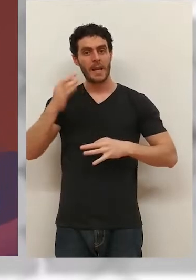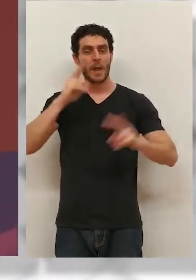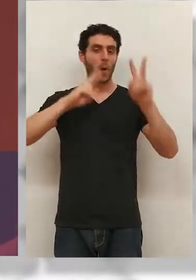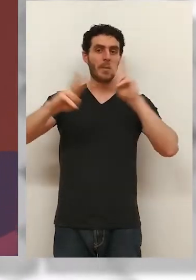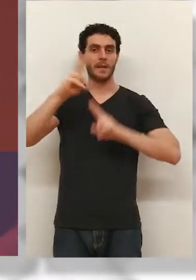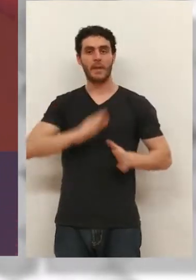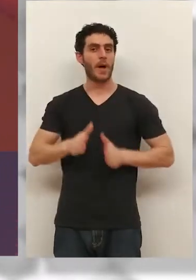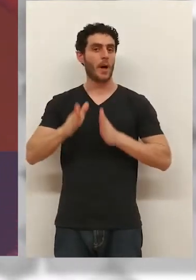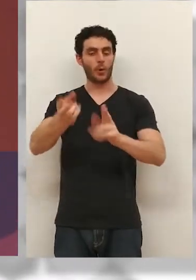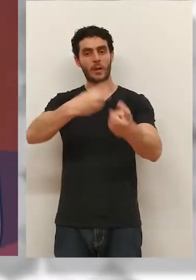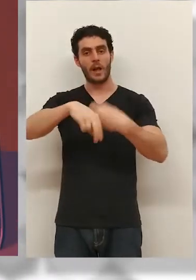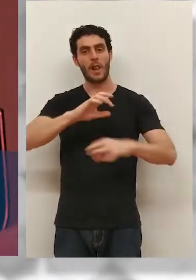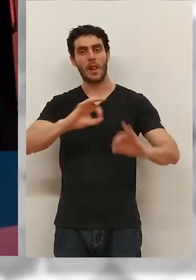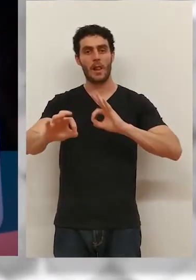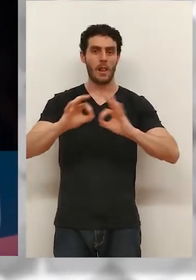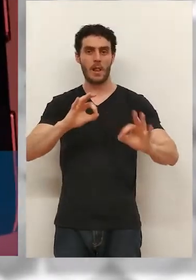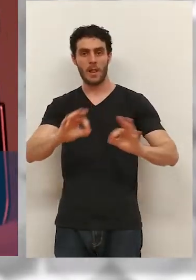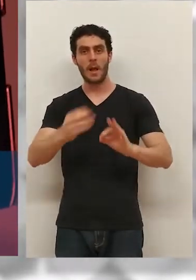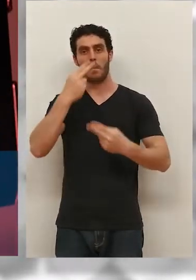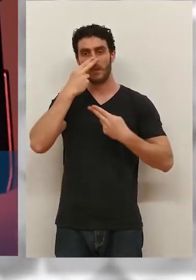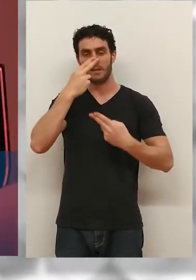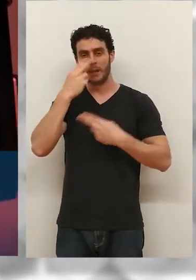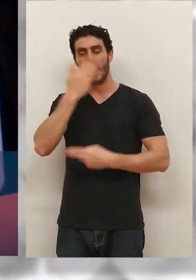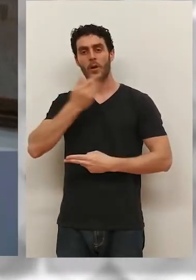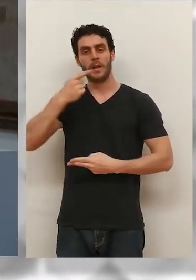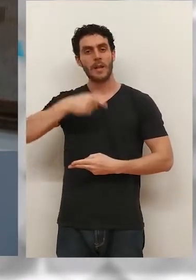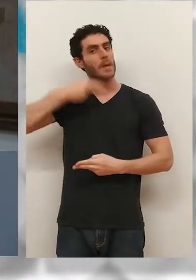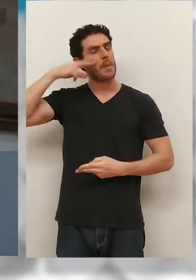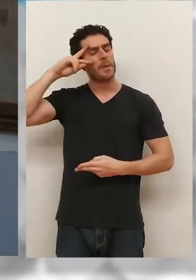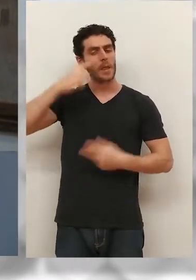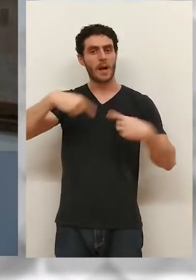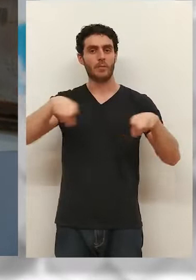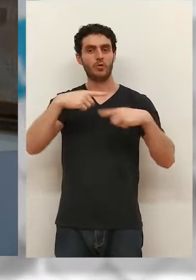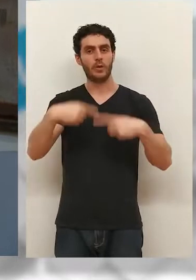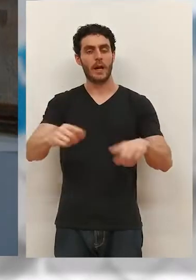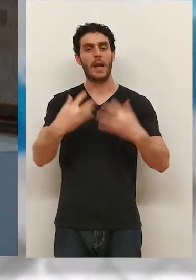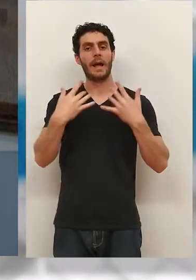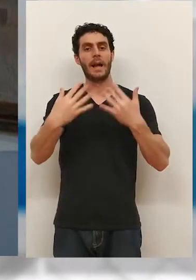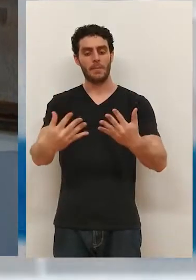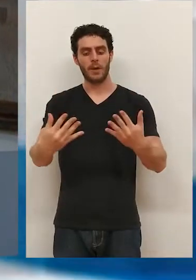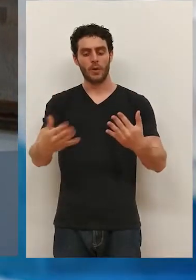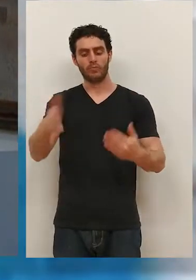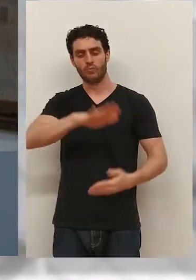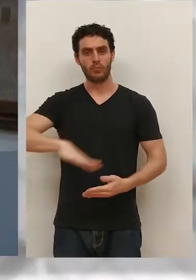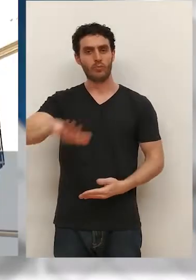realidad aumentada, rutas teatralizadas, visitas escolares y una experiencia musical pionera en el patio del